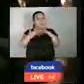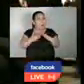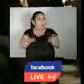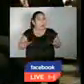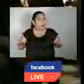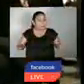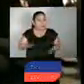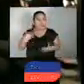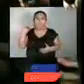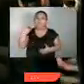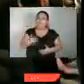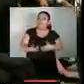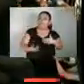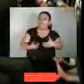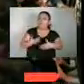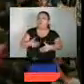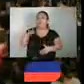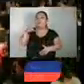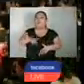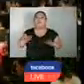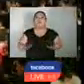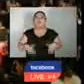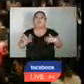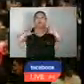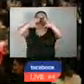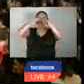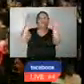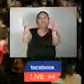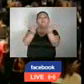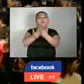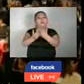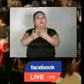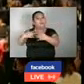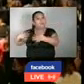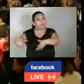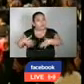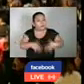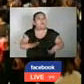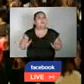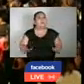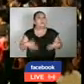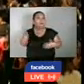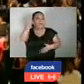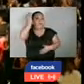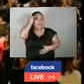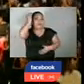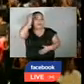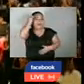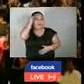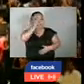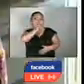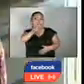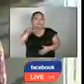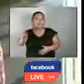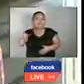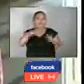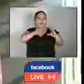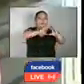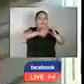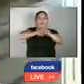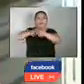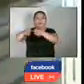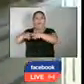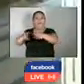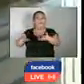todos los procesos importantes que suceden a nivel de nuestro continente y conocer las diversas perspectivas también de los distintos sectores a